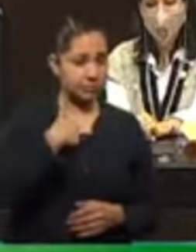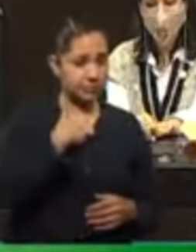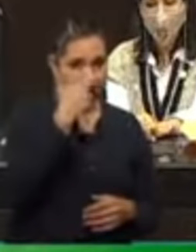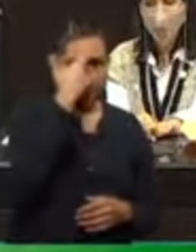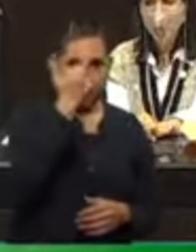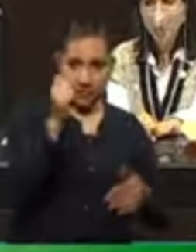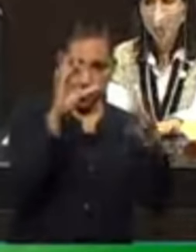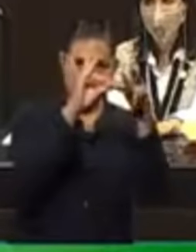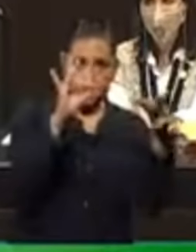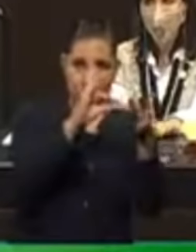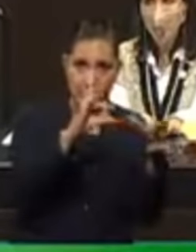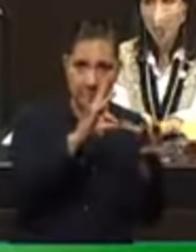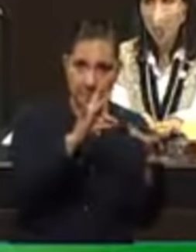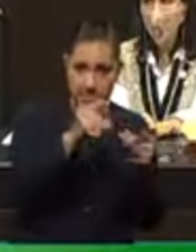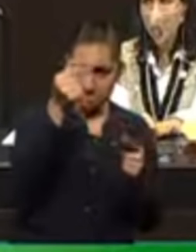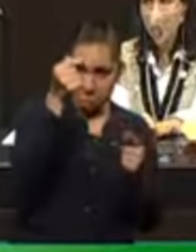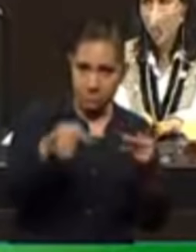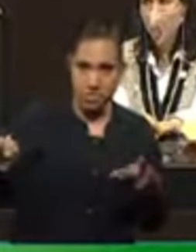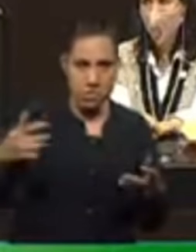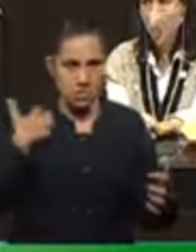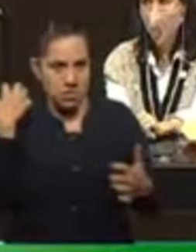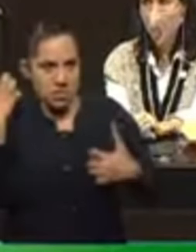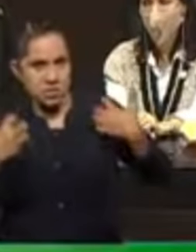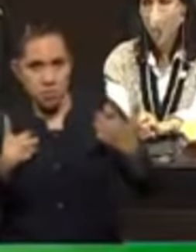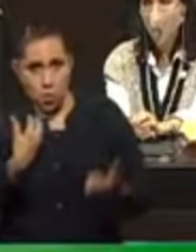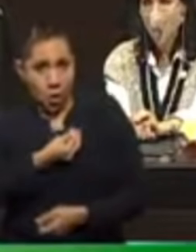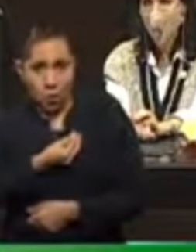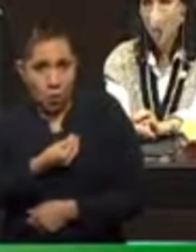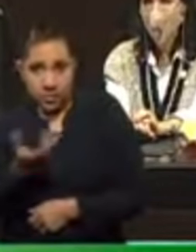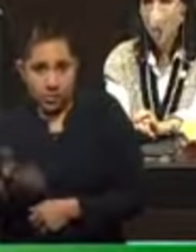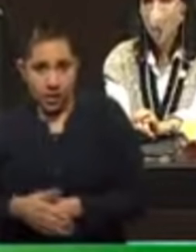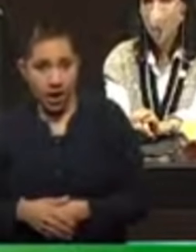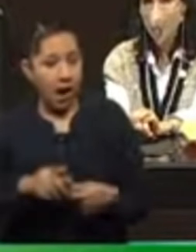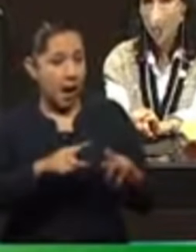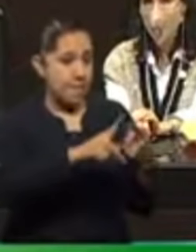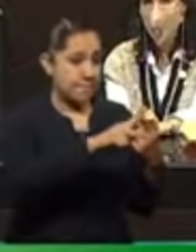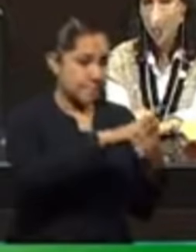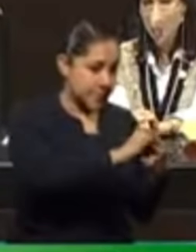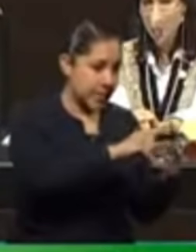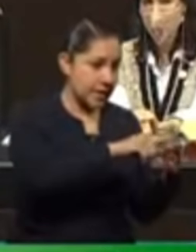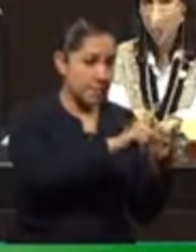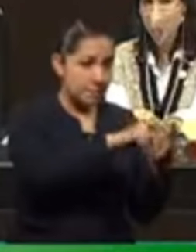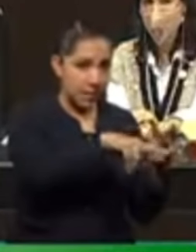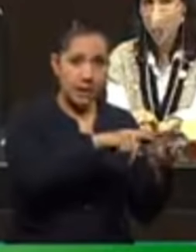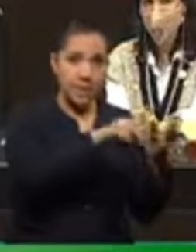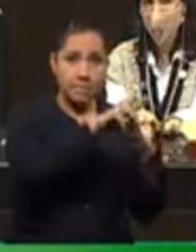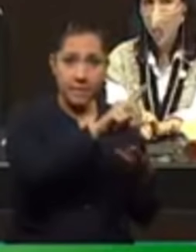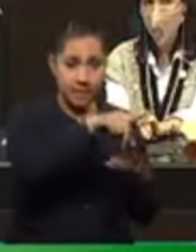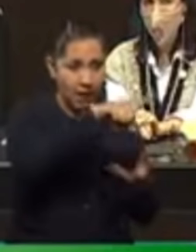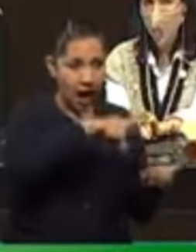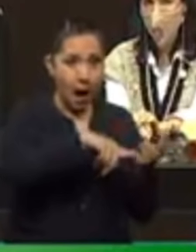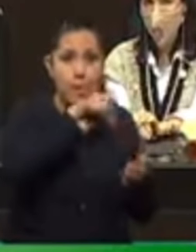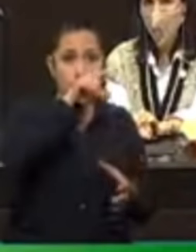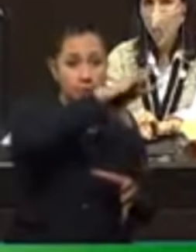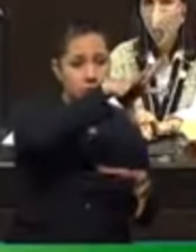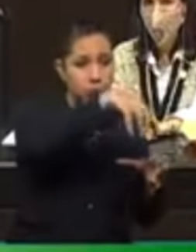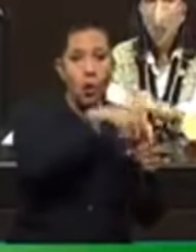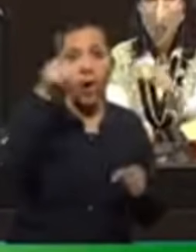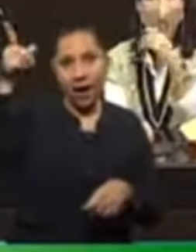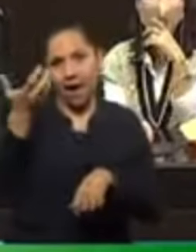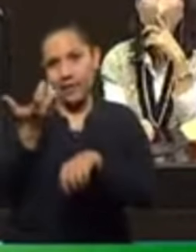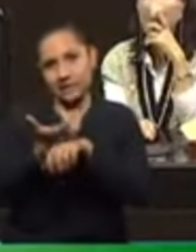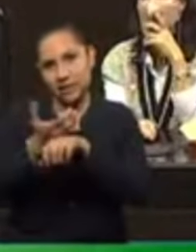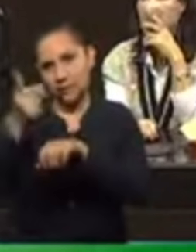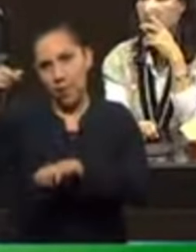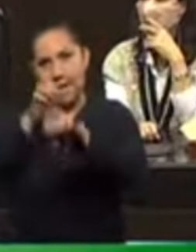X Junior metió en la bolsa al PRI, al PAN y al PRD, financiado por la Embajada de Estados Unidos y el INE, invidente político,